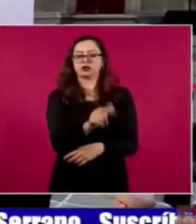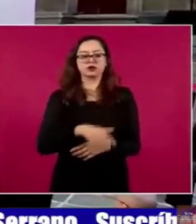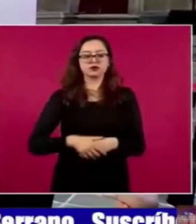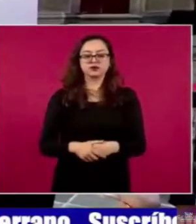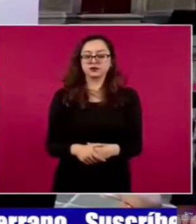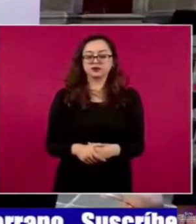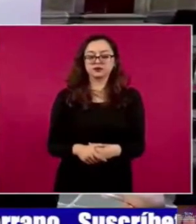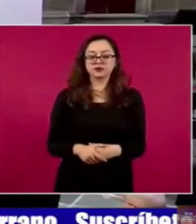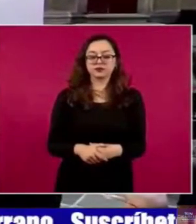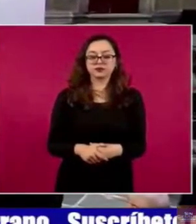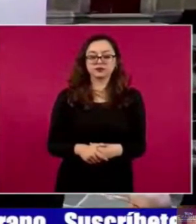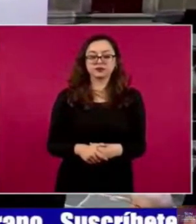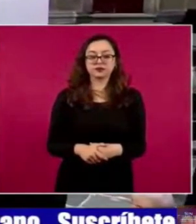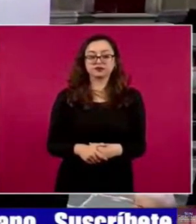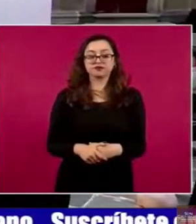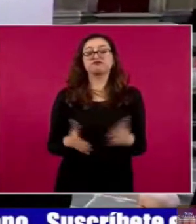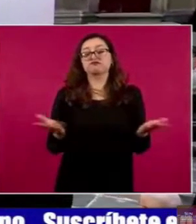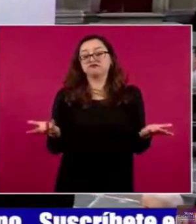Pero cambio de tema.